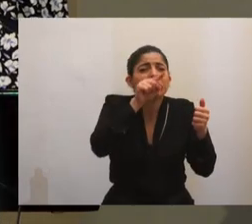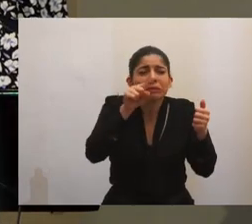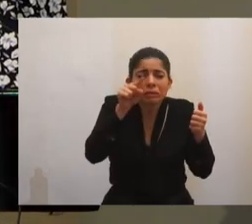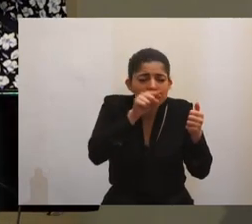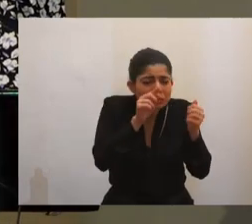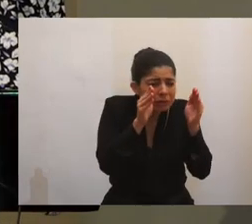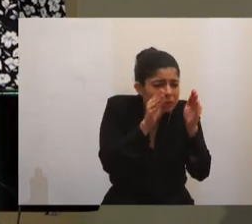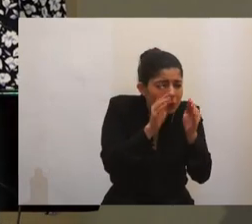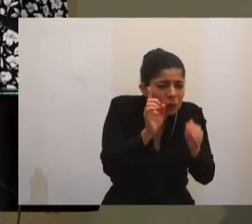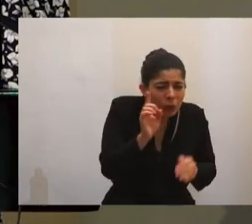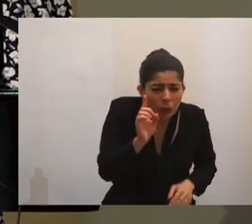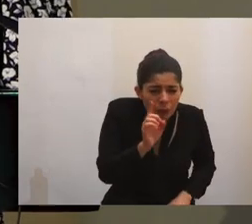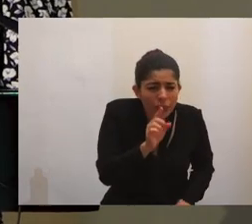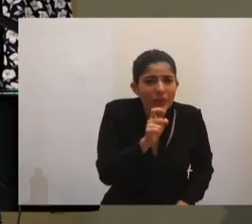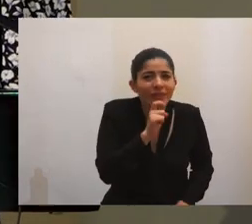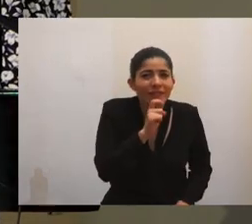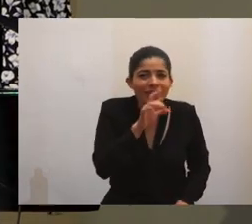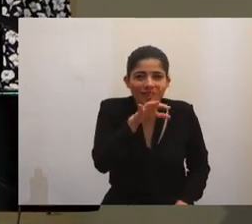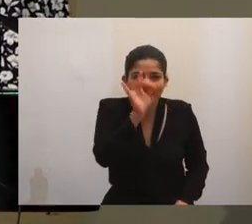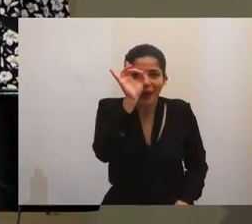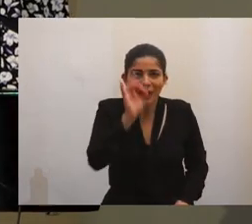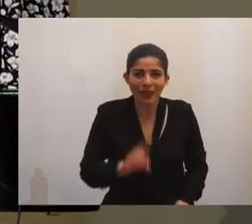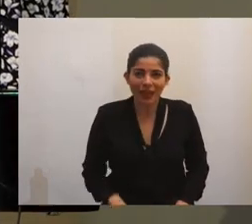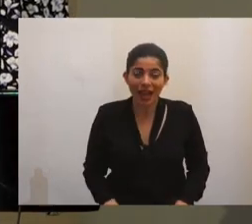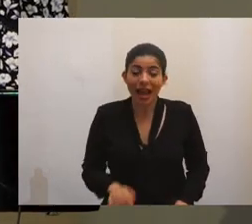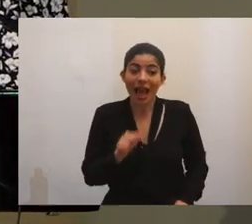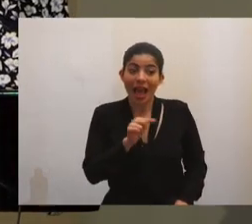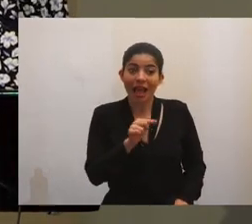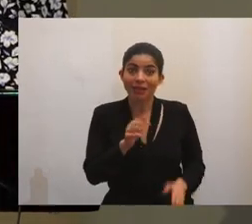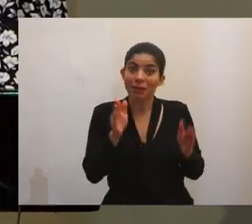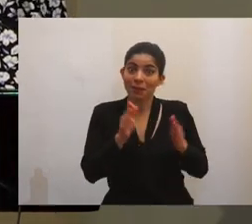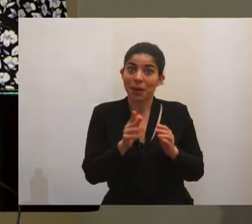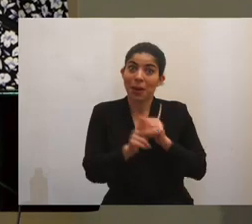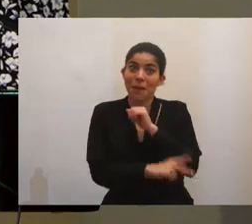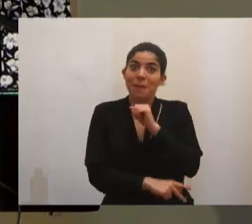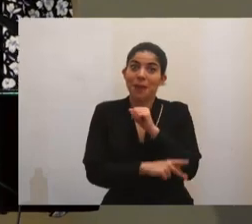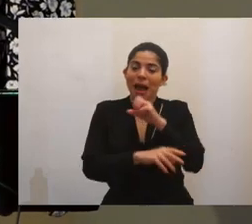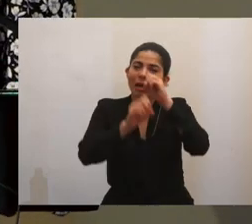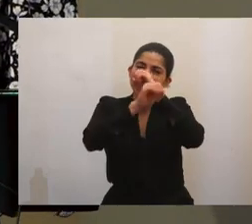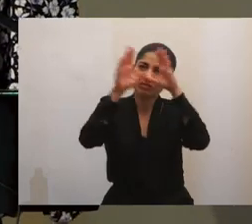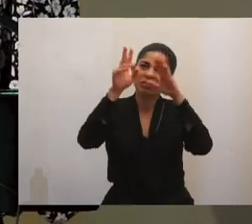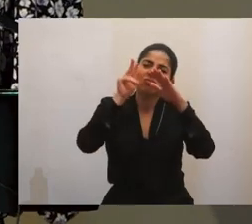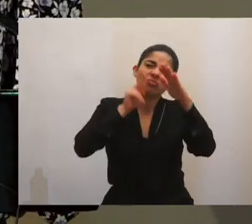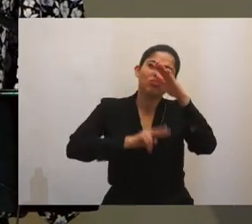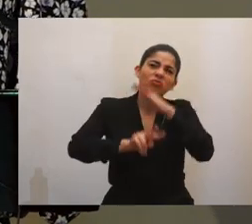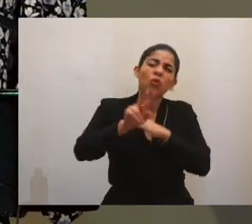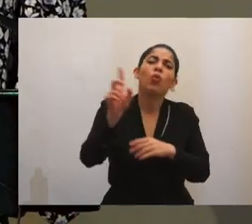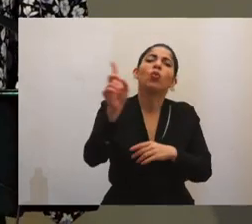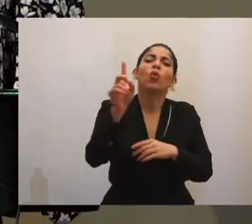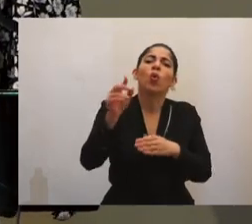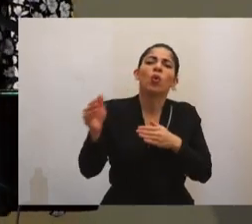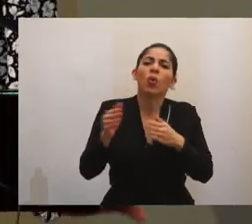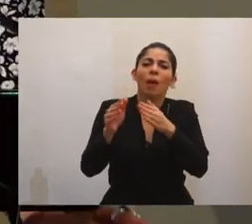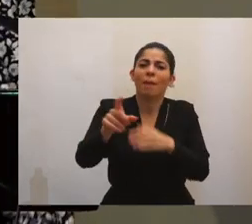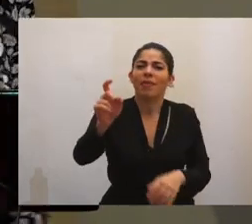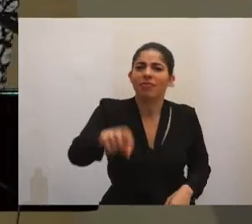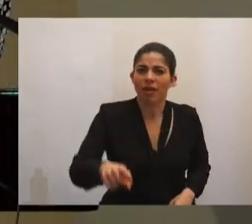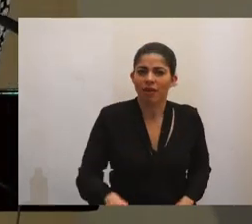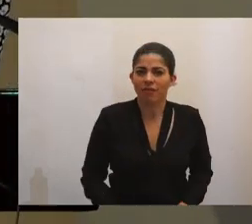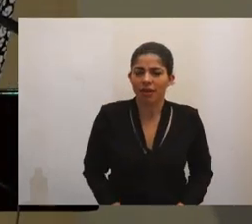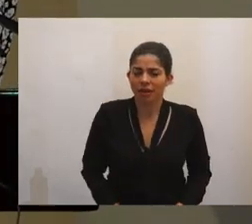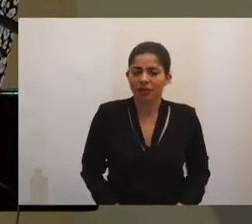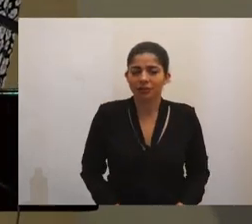este pequeñísimo país ha avizorado hacia dónde es que tenemos que caminar. Y se lo